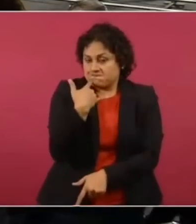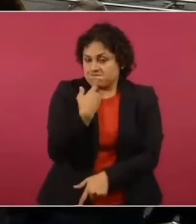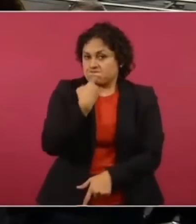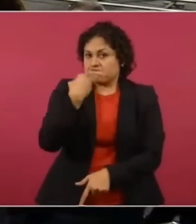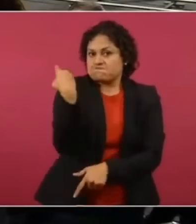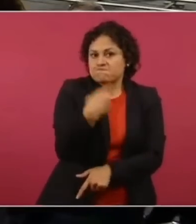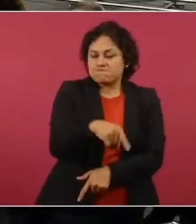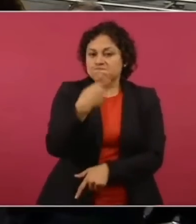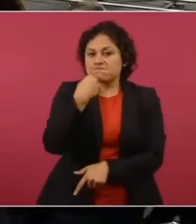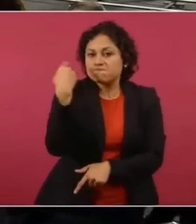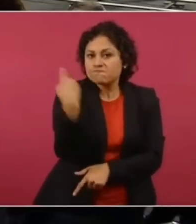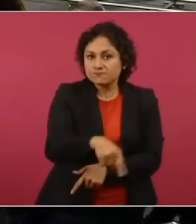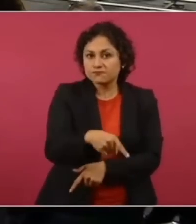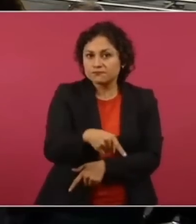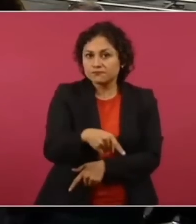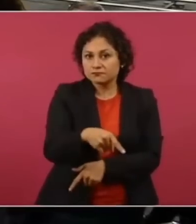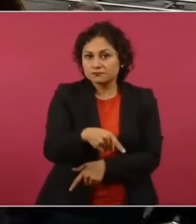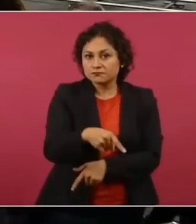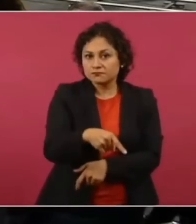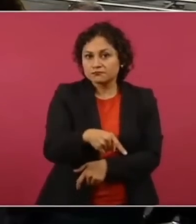no rendirse.